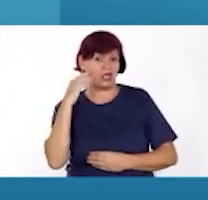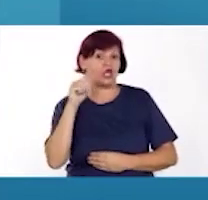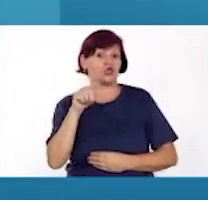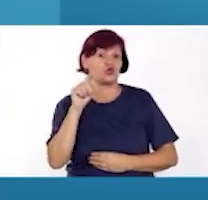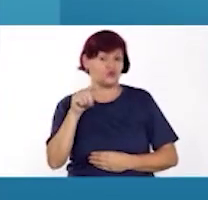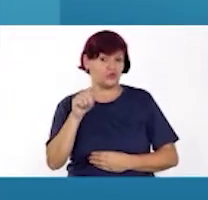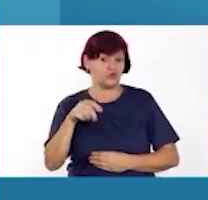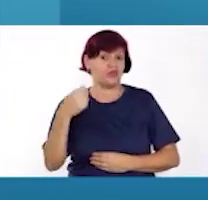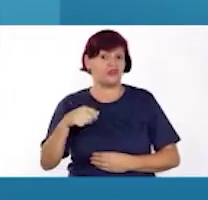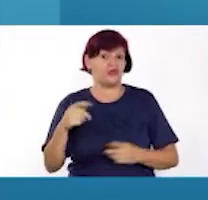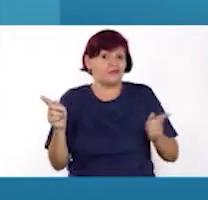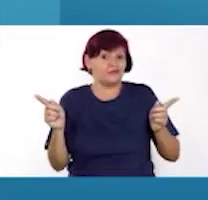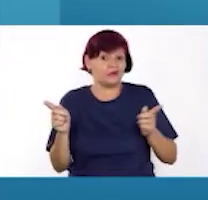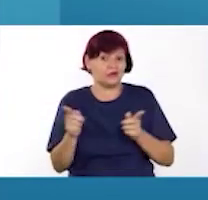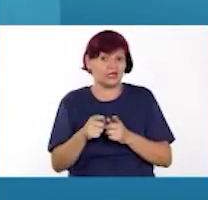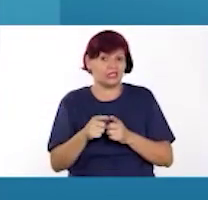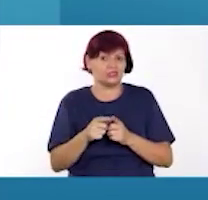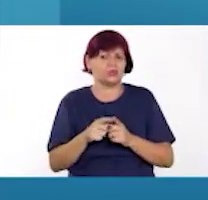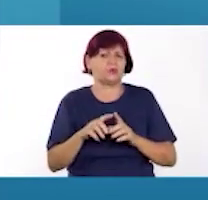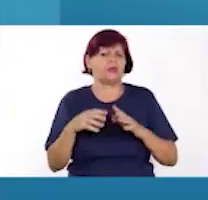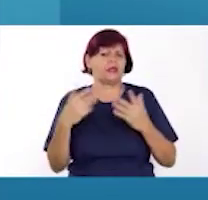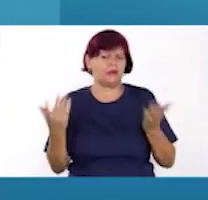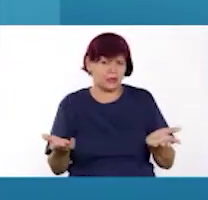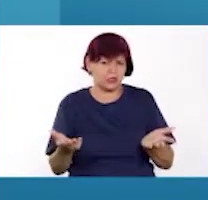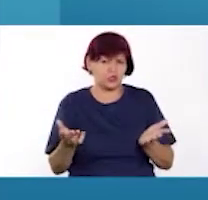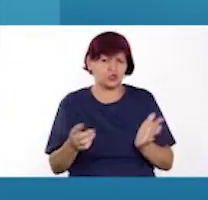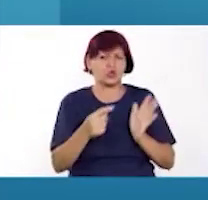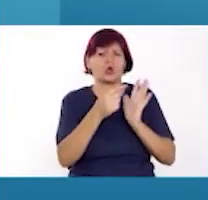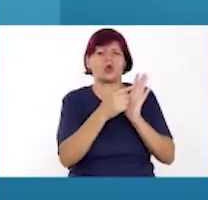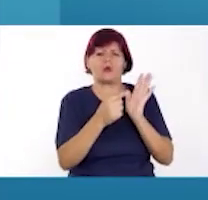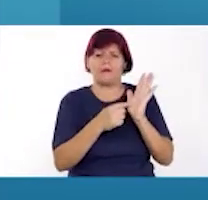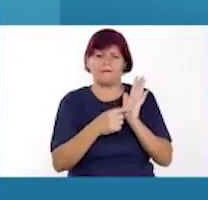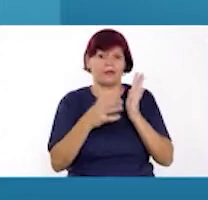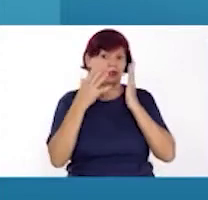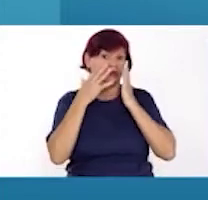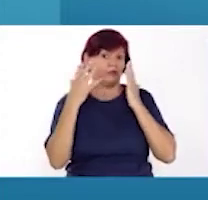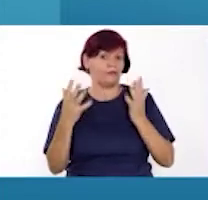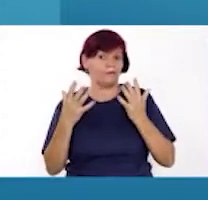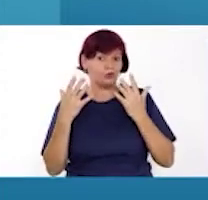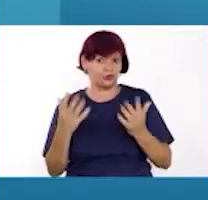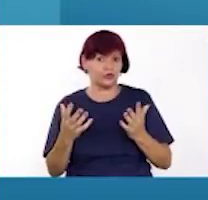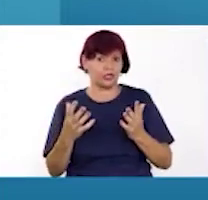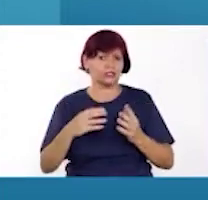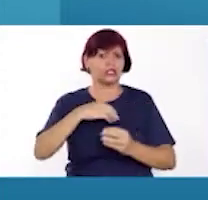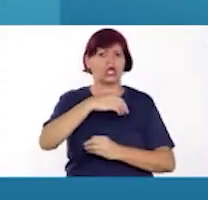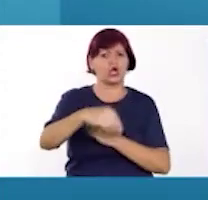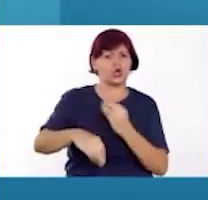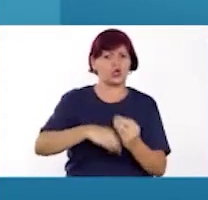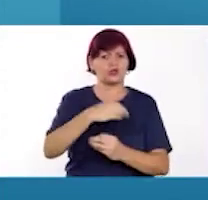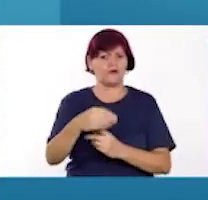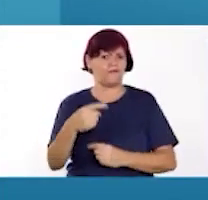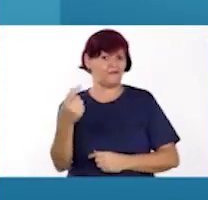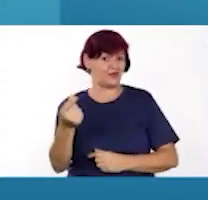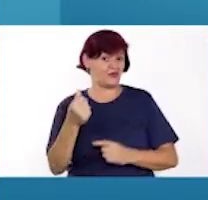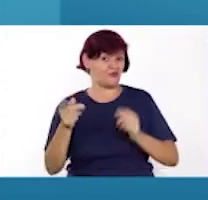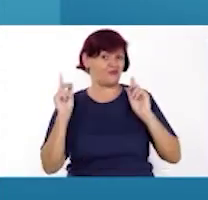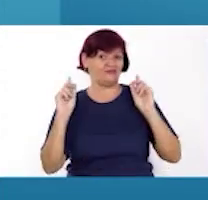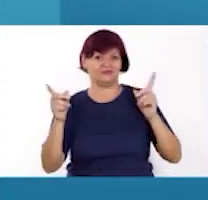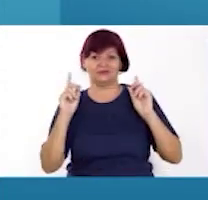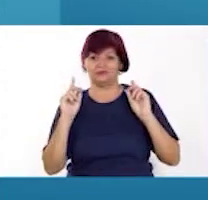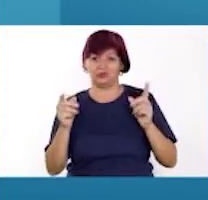deben resumir las causas, los aspectos fundamentales, las transformaciones económicas y